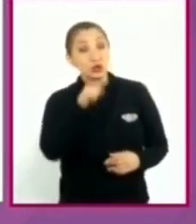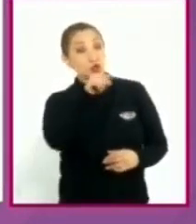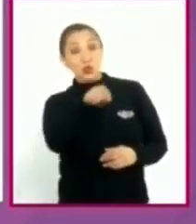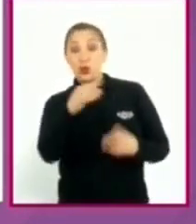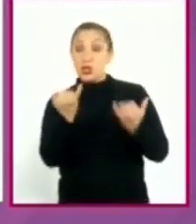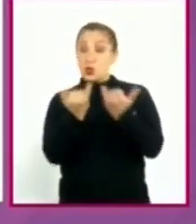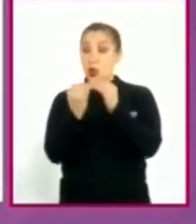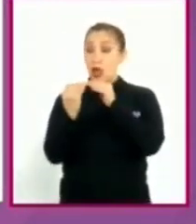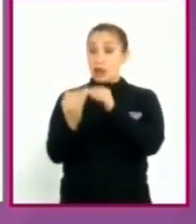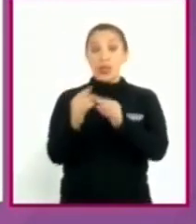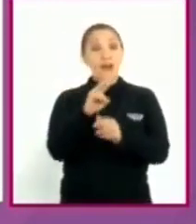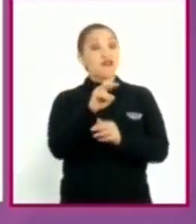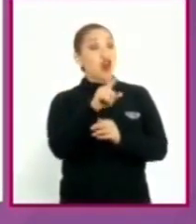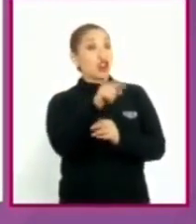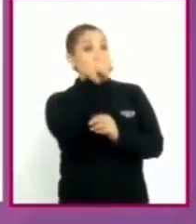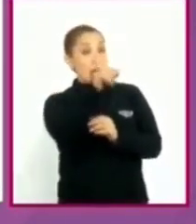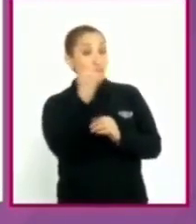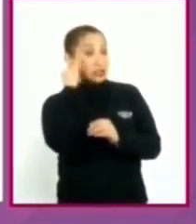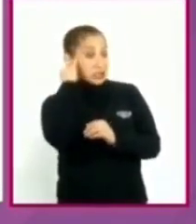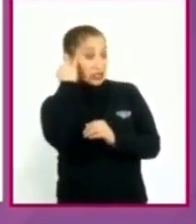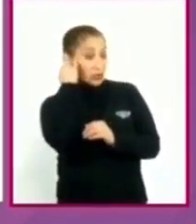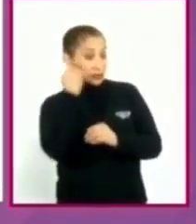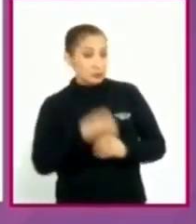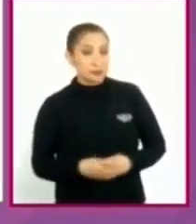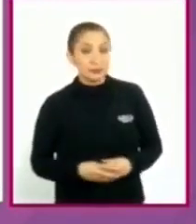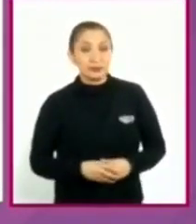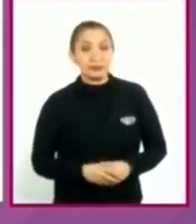los iguales, de vos a los indios.